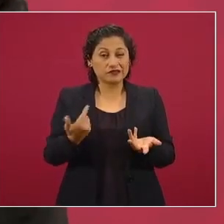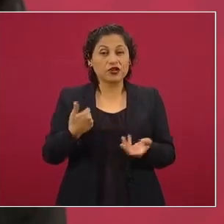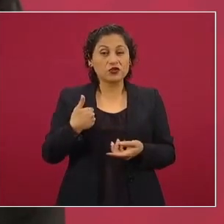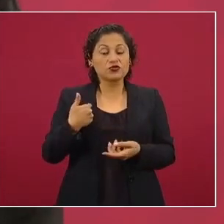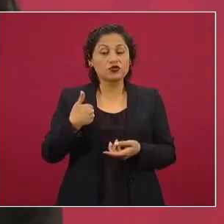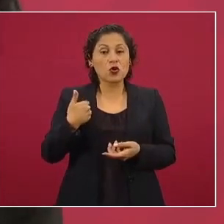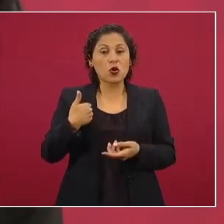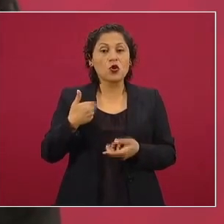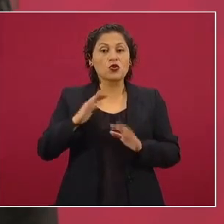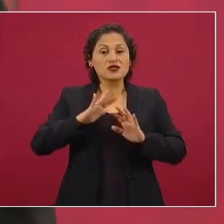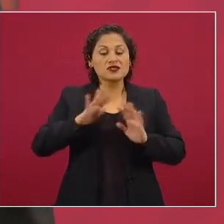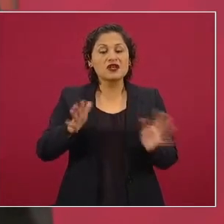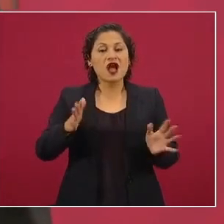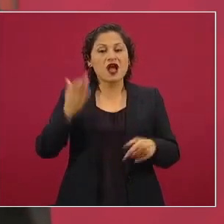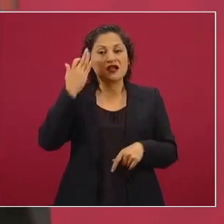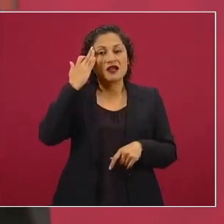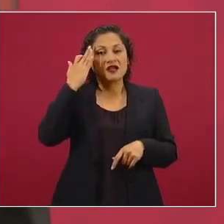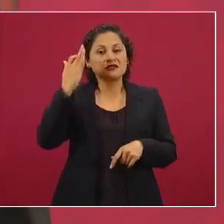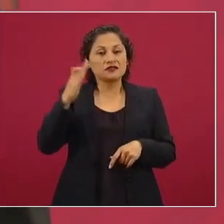buscando entrevistarme.